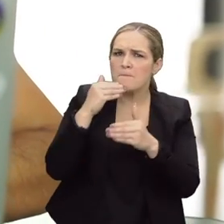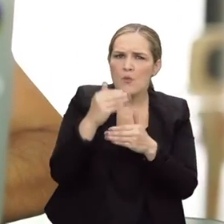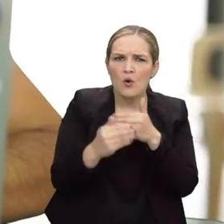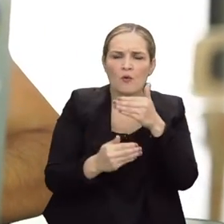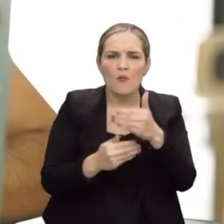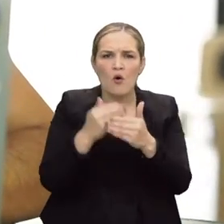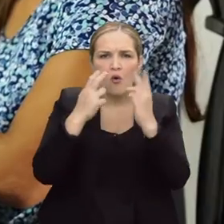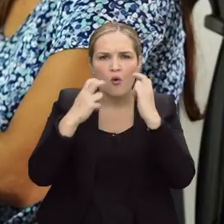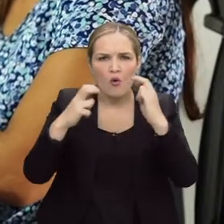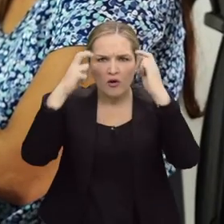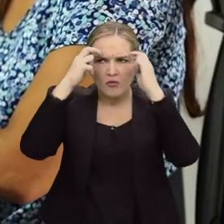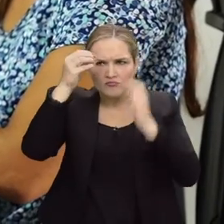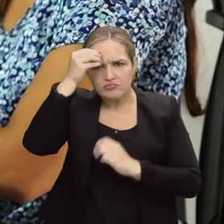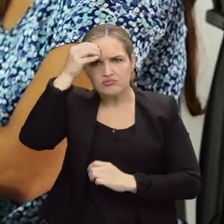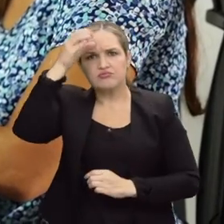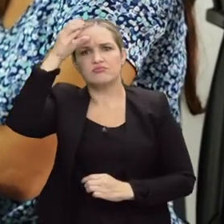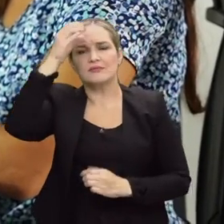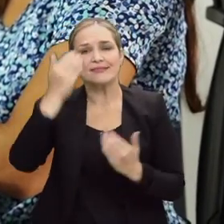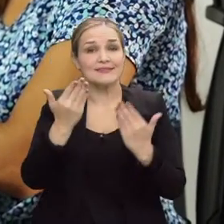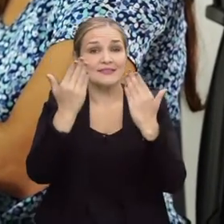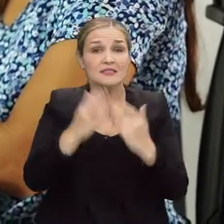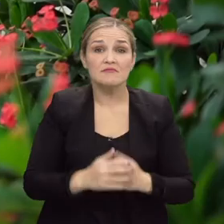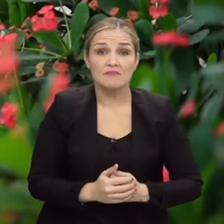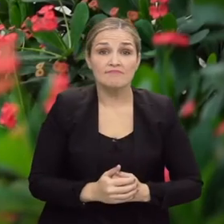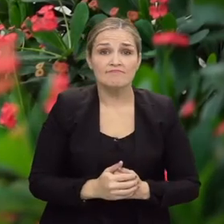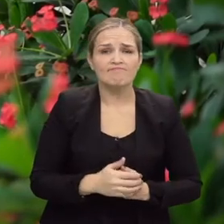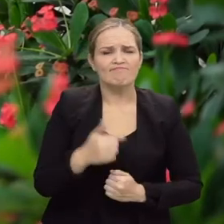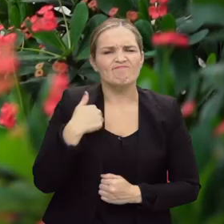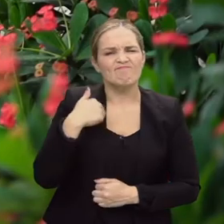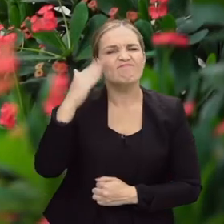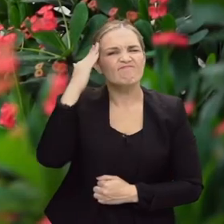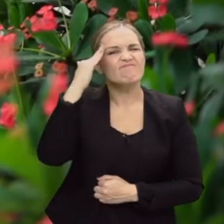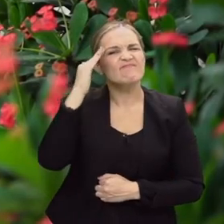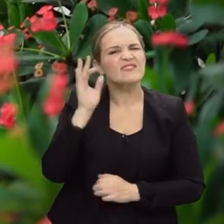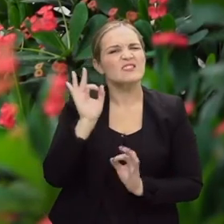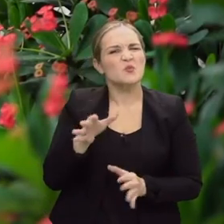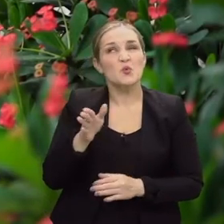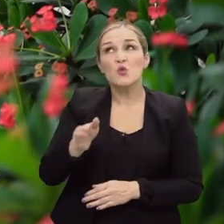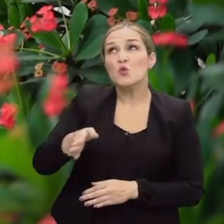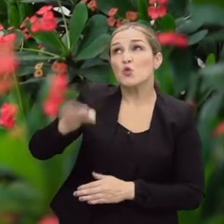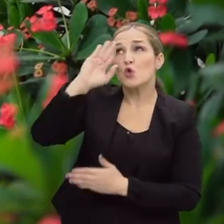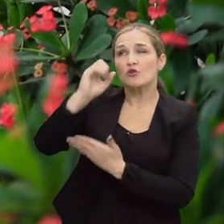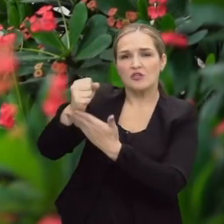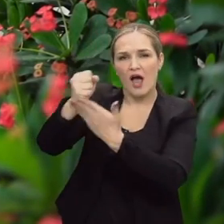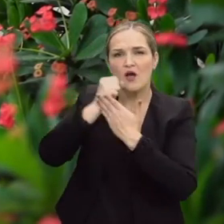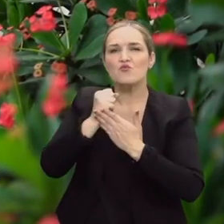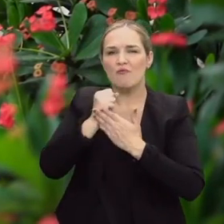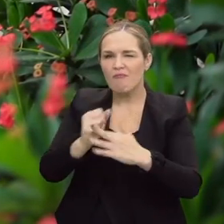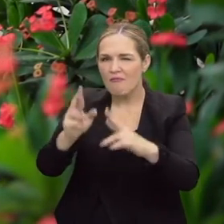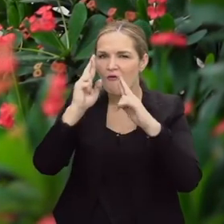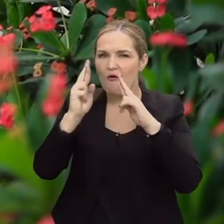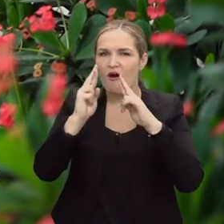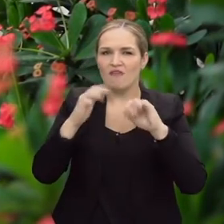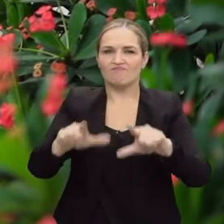paso, a ir adquiriendo todos los conocimientos necesarios. Yo sé que con la ayuda de Dios vamos a poder